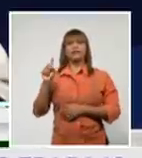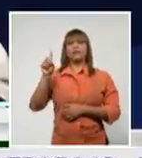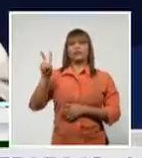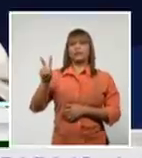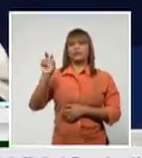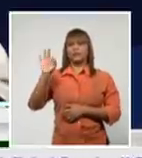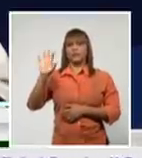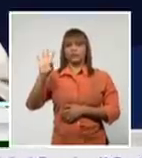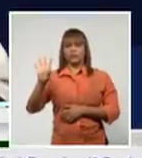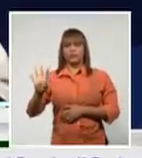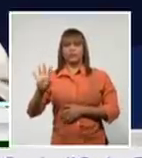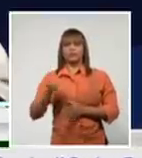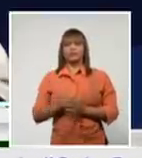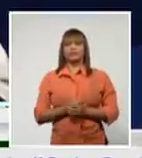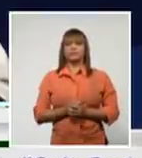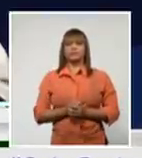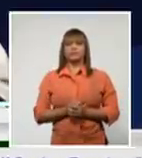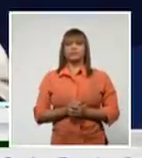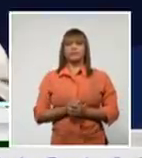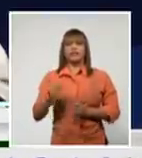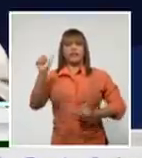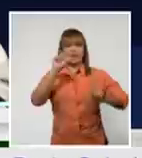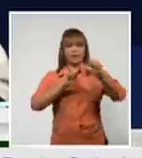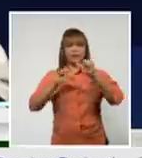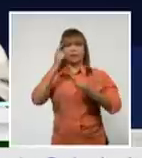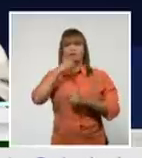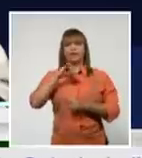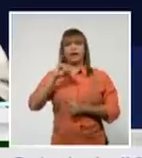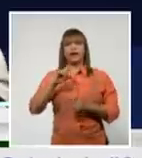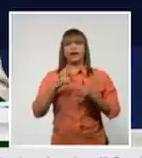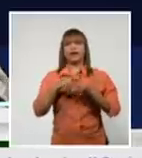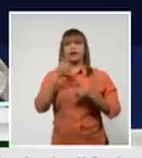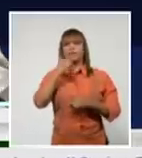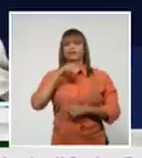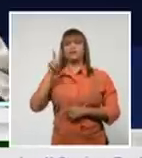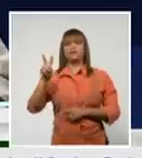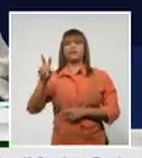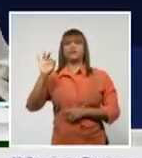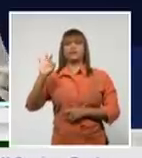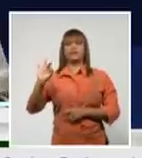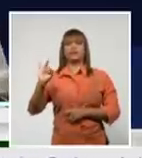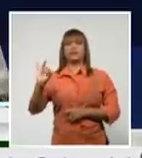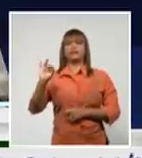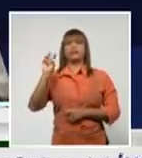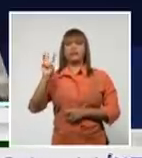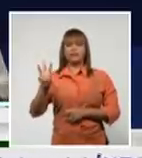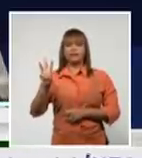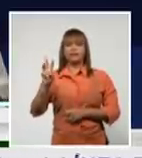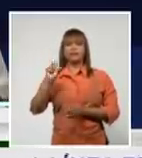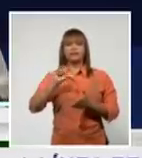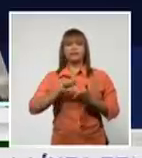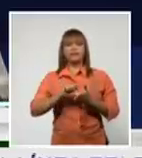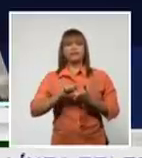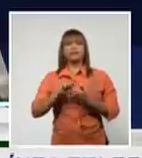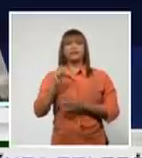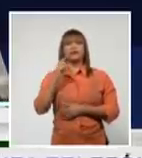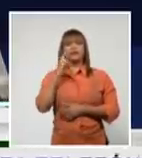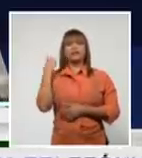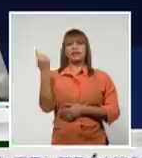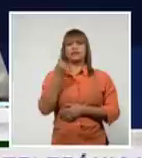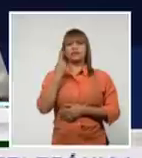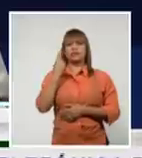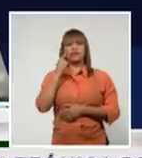284, los laboratorios AICA 273 y el Centro Nacional de Genética